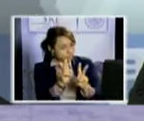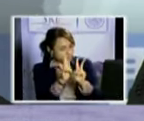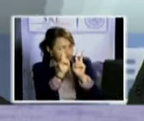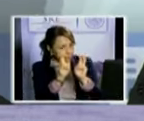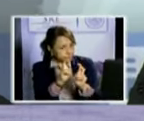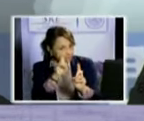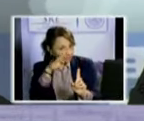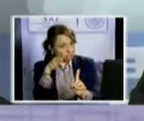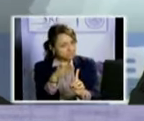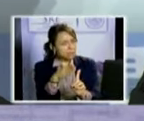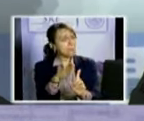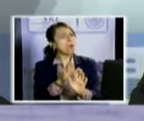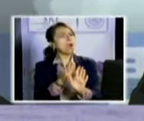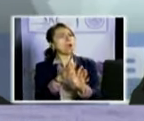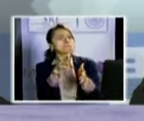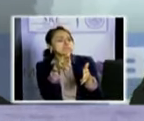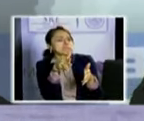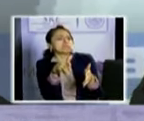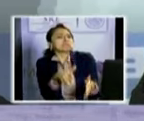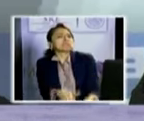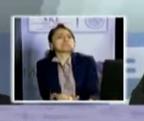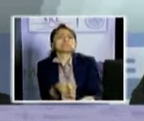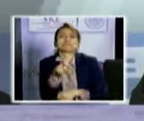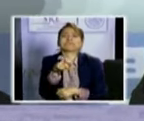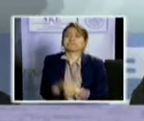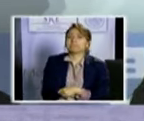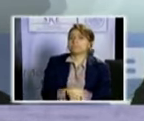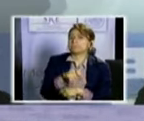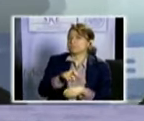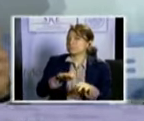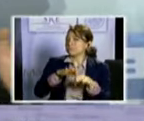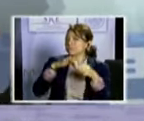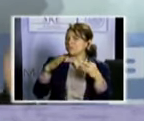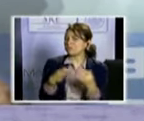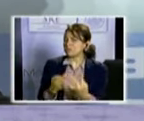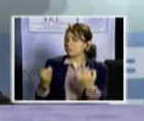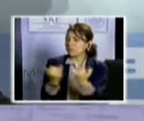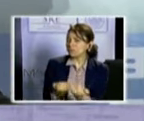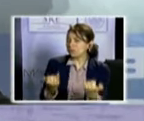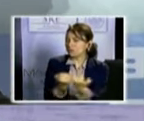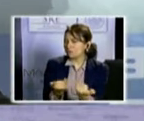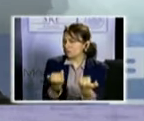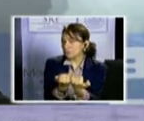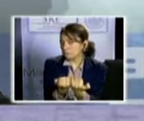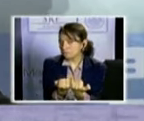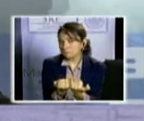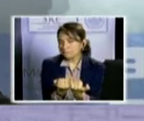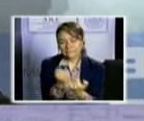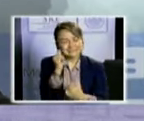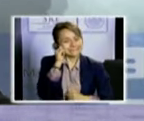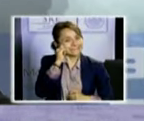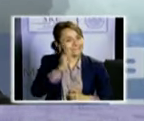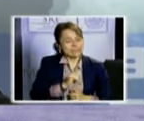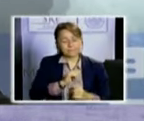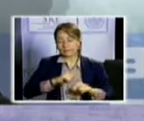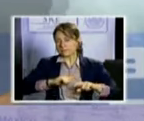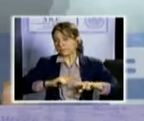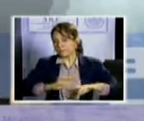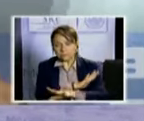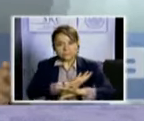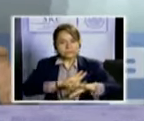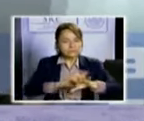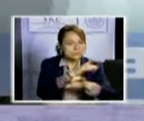lo ha sido nunca, ni la interpretación de las convenciones mismas. Ya Antonio hablaba del desequilibrio entre